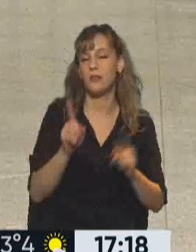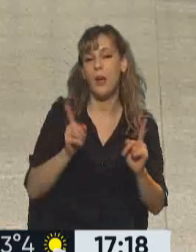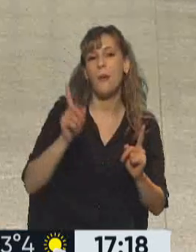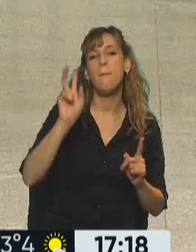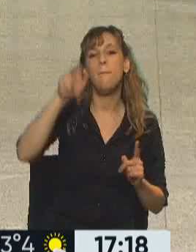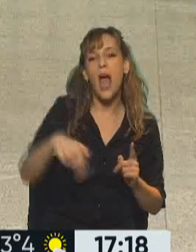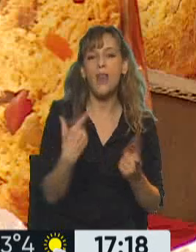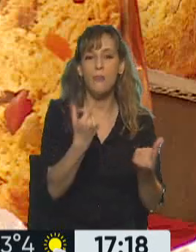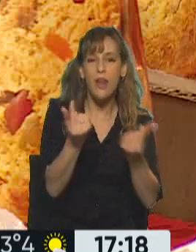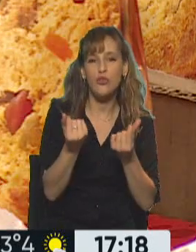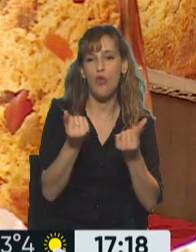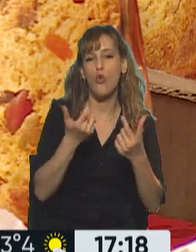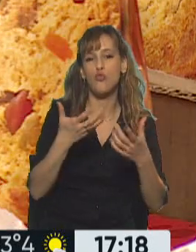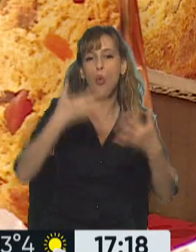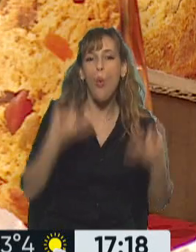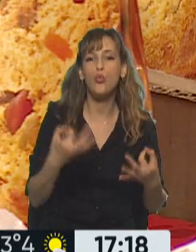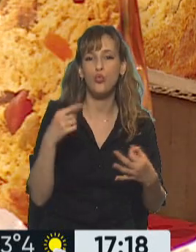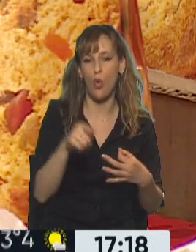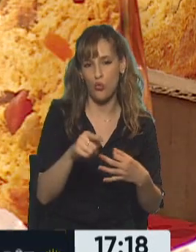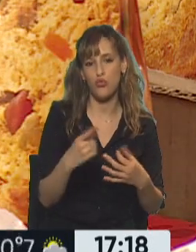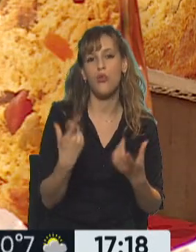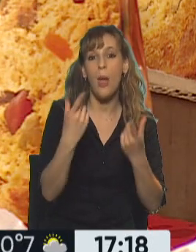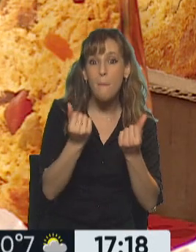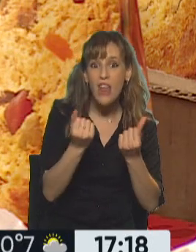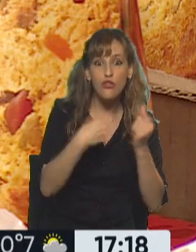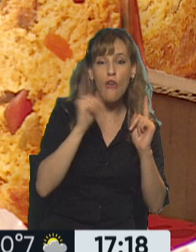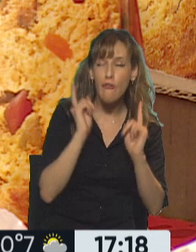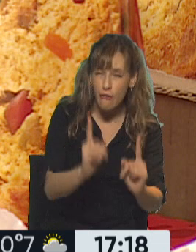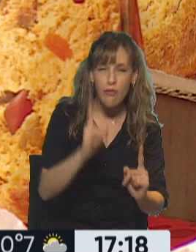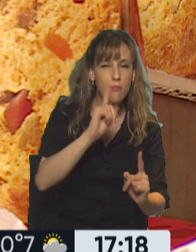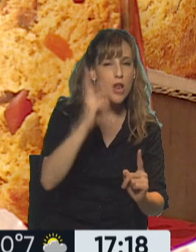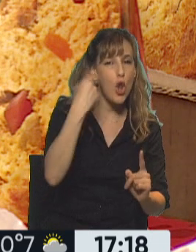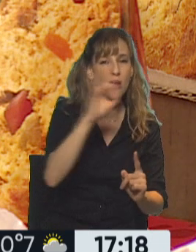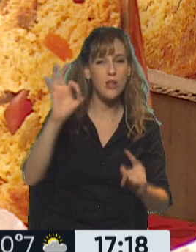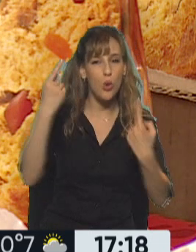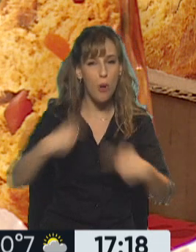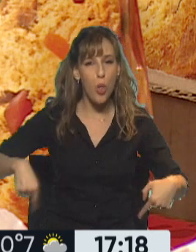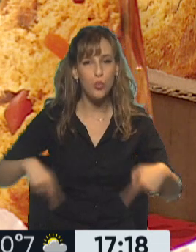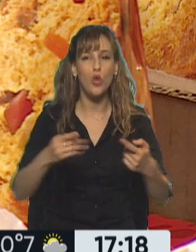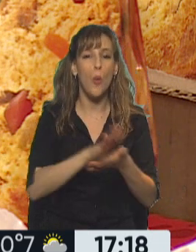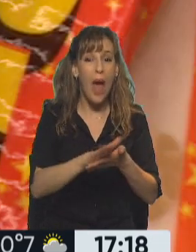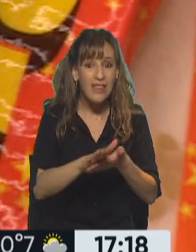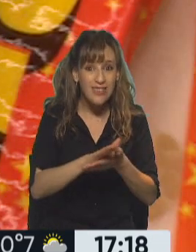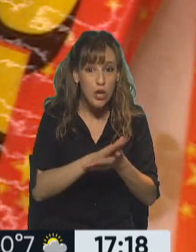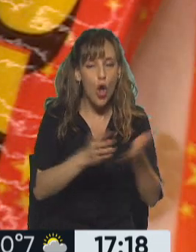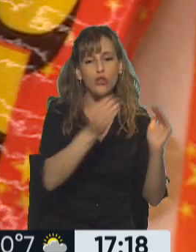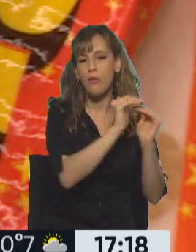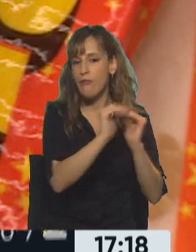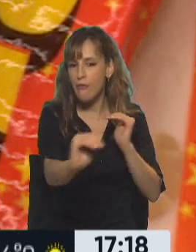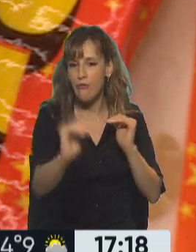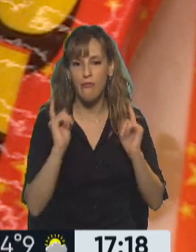programa que ha impulsado el Gobierno Nacional, que congela los precios de casi 1.900 productos de la canasta básica hasta fines